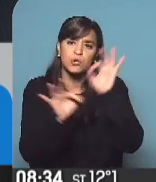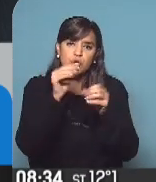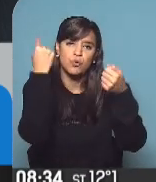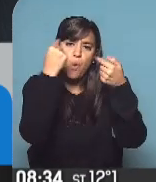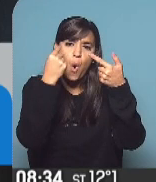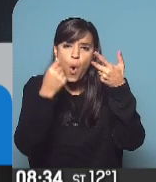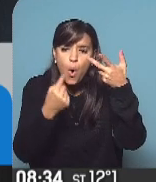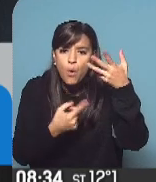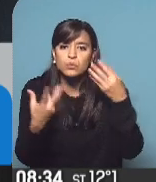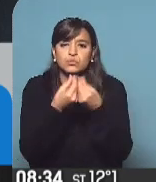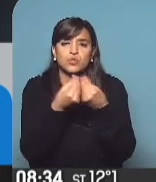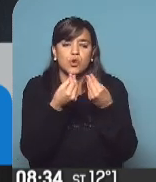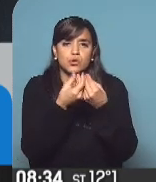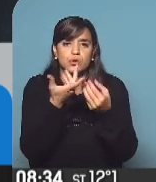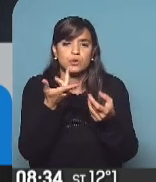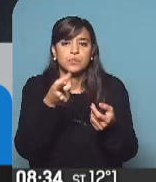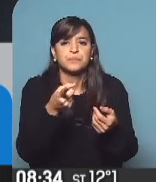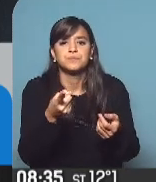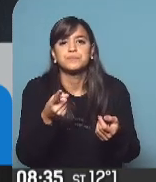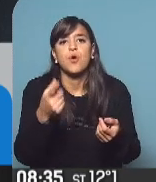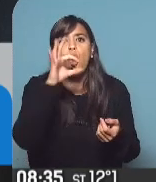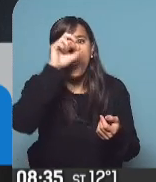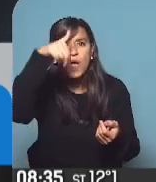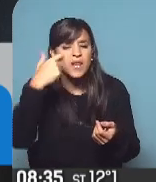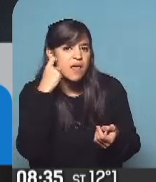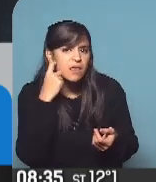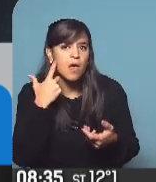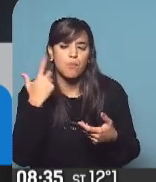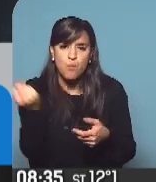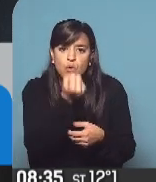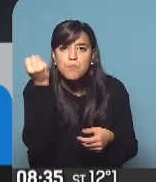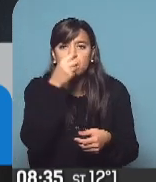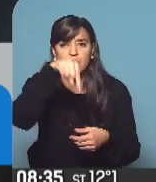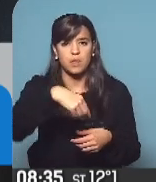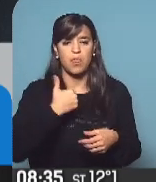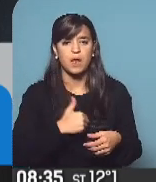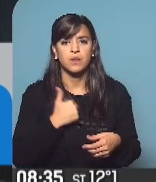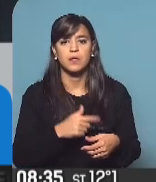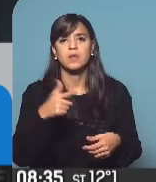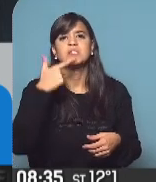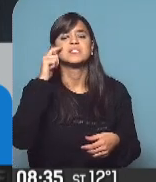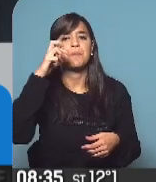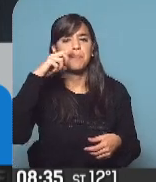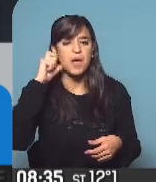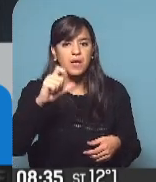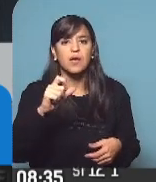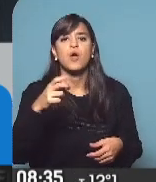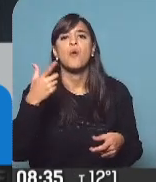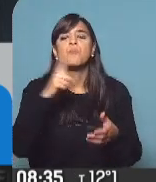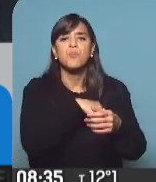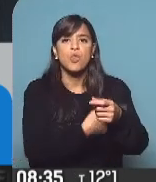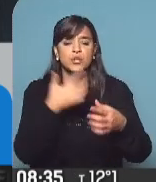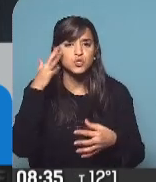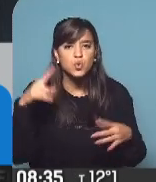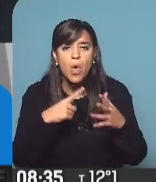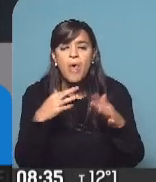de los legisladores vinieron ong es muy representativa de la argentina como cippec como poder ciudadano como transparencia